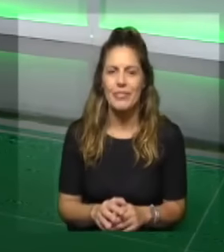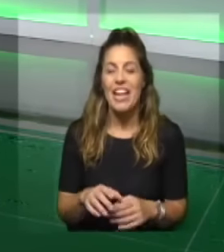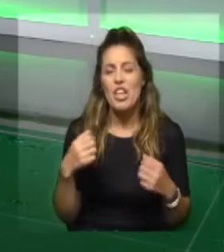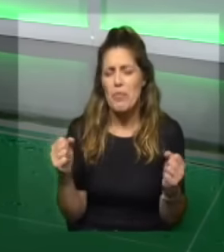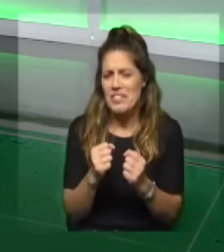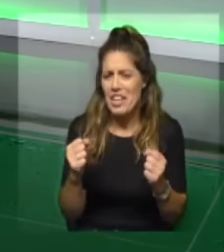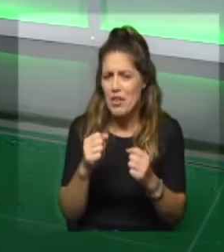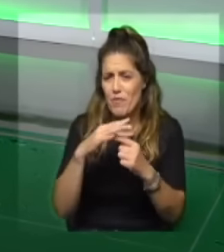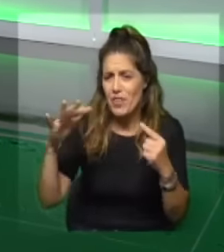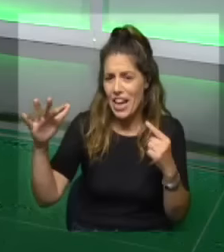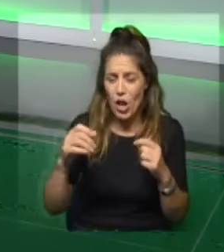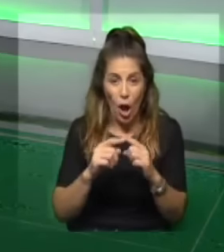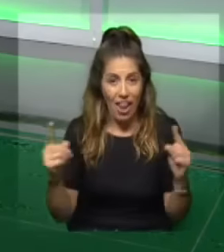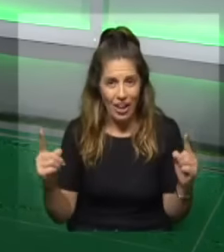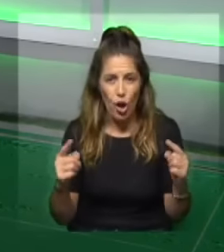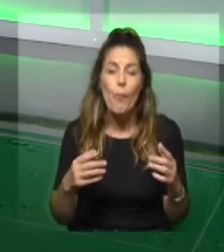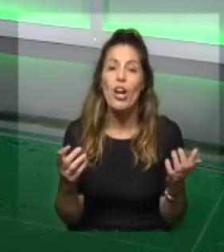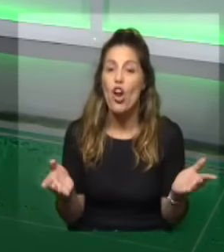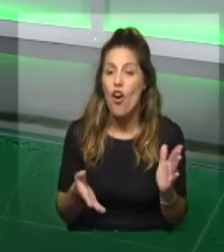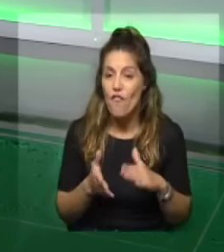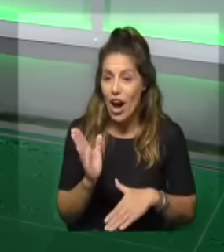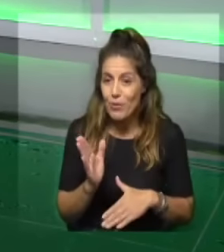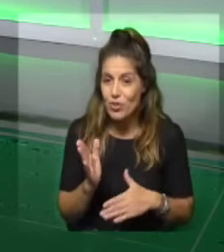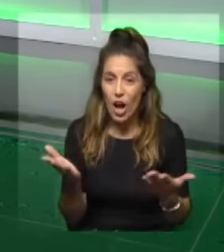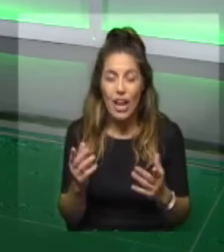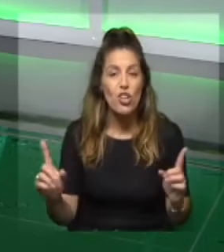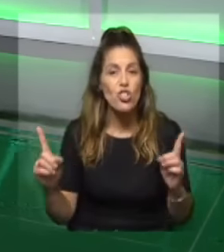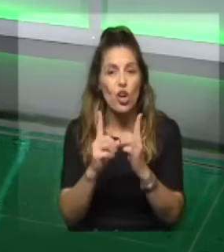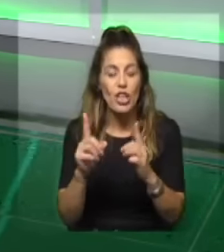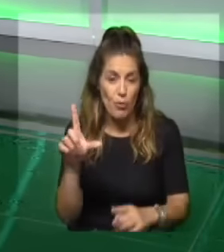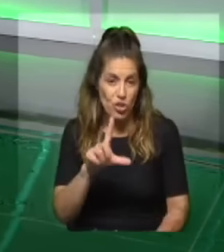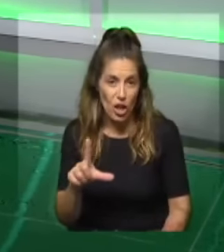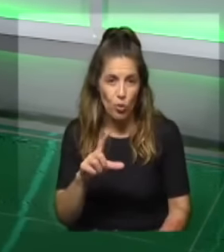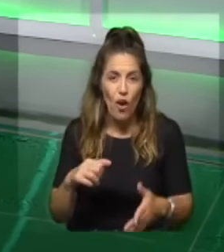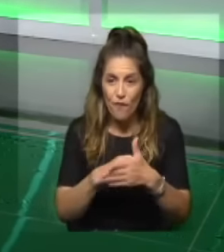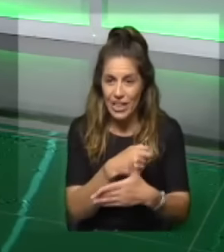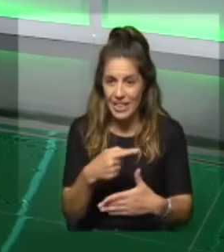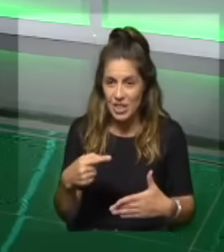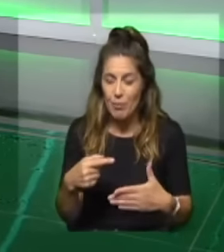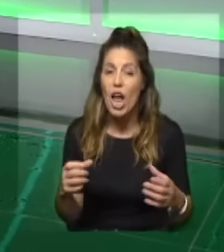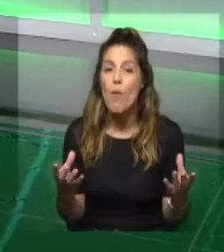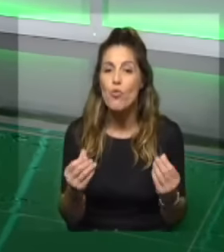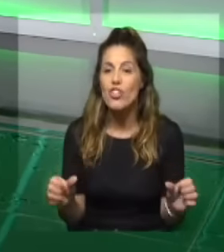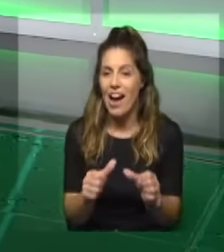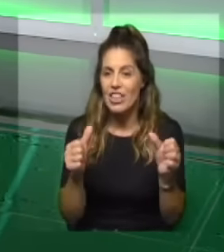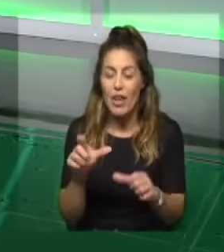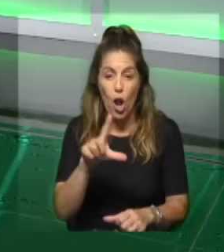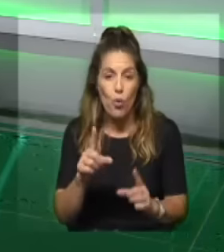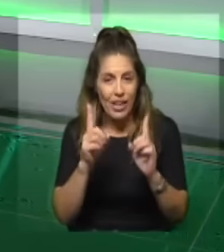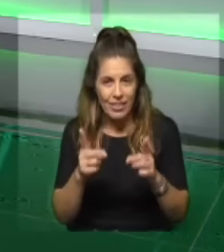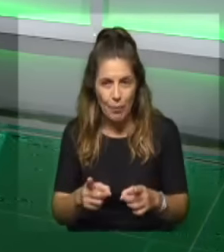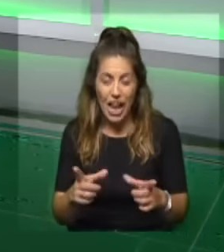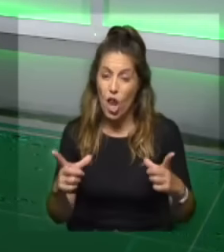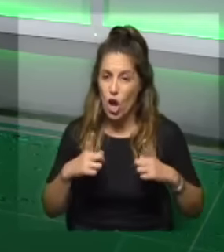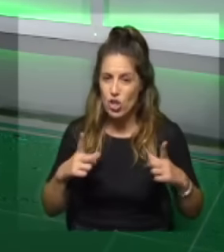invierno es largo nos estamos yendo nos estamos yendo nos reencontramos el lunes un fin de semana cargadito de actividades y el lunes también así que